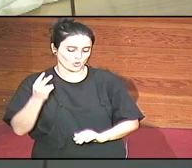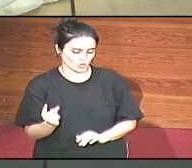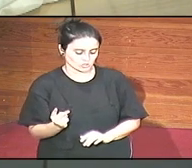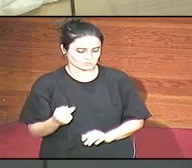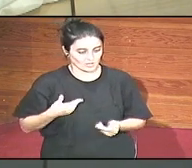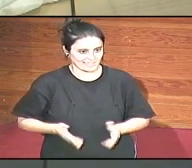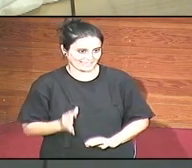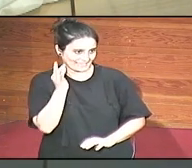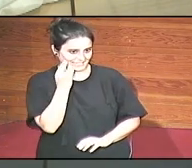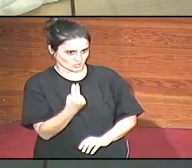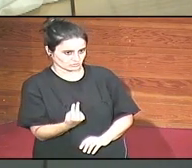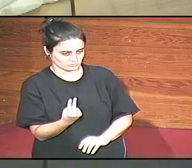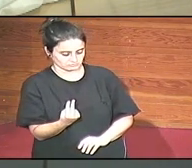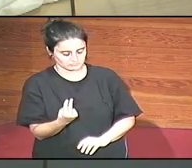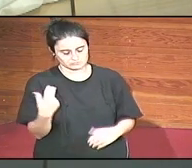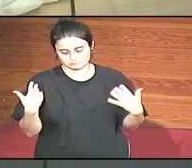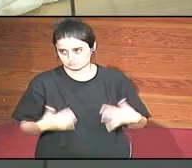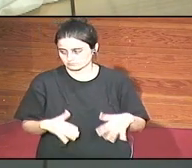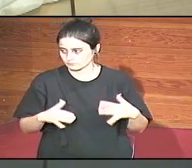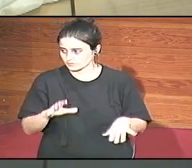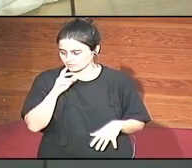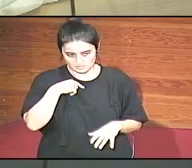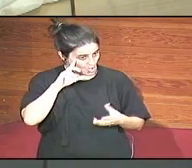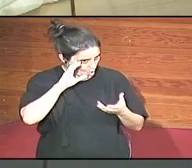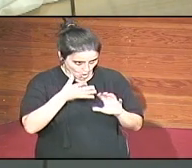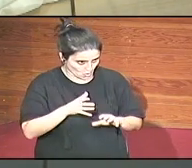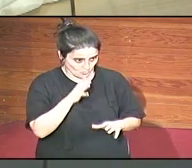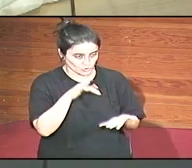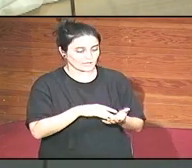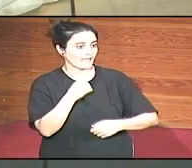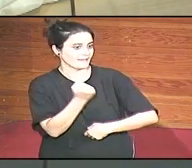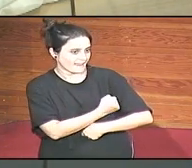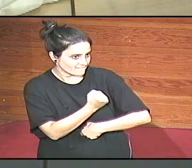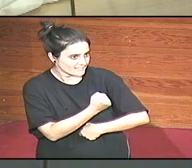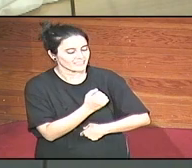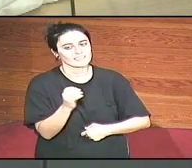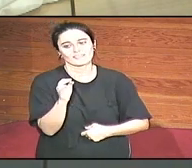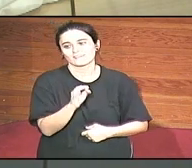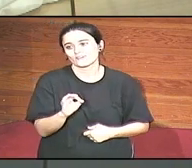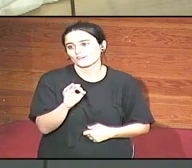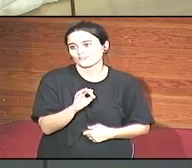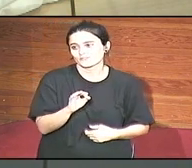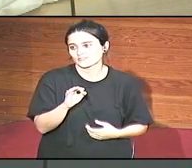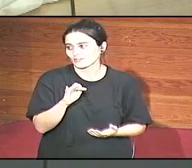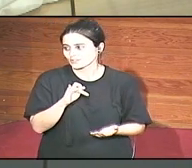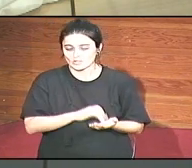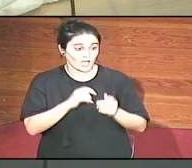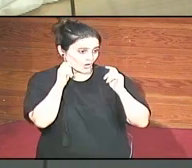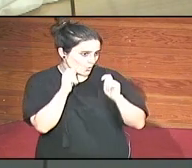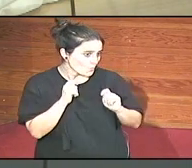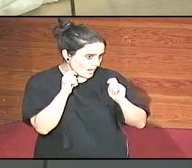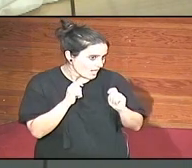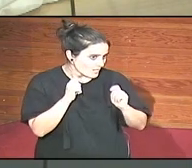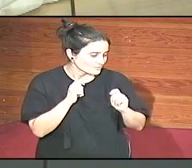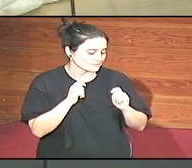tengo dos niñas tremendas porque yo me vuelvo loco cuando llega a navidades o cuando llegan los cumpleaños